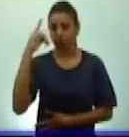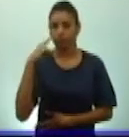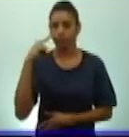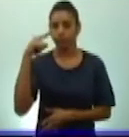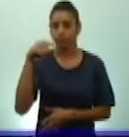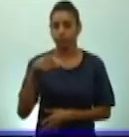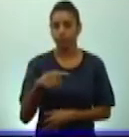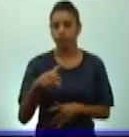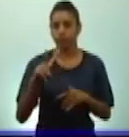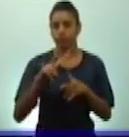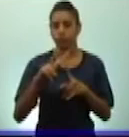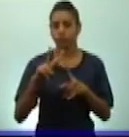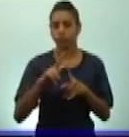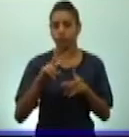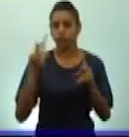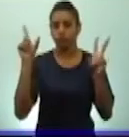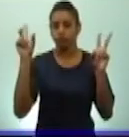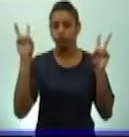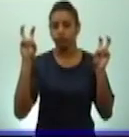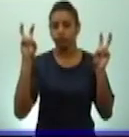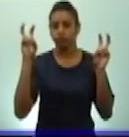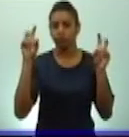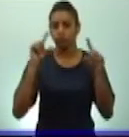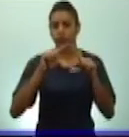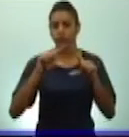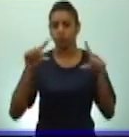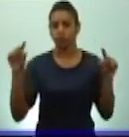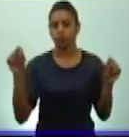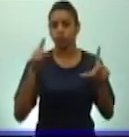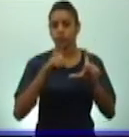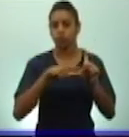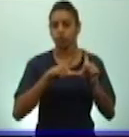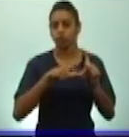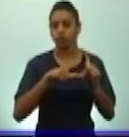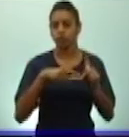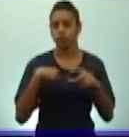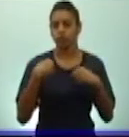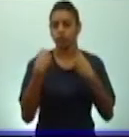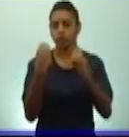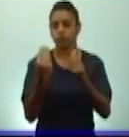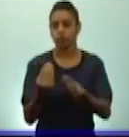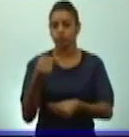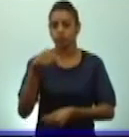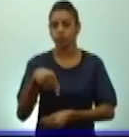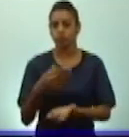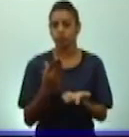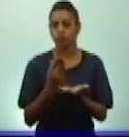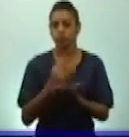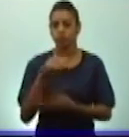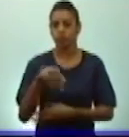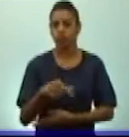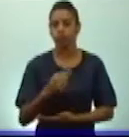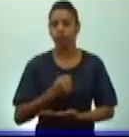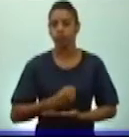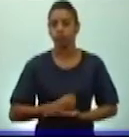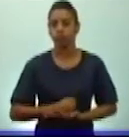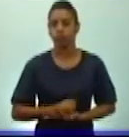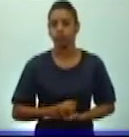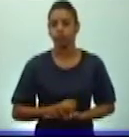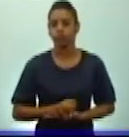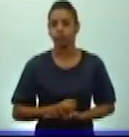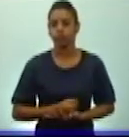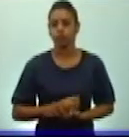pantalla el título de la unidad y los contenidos que vamos a orientar en el encuentro de hoy.